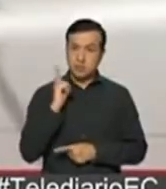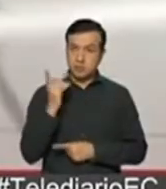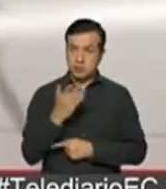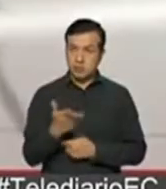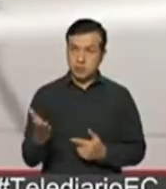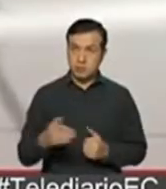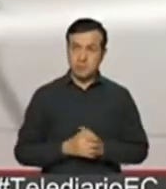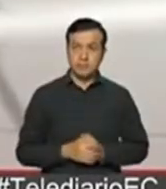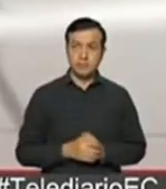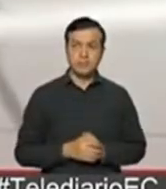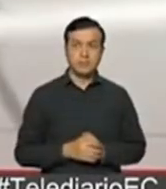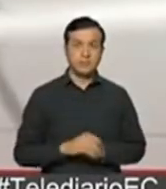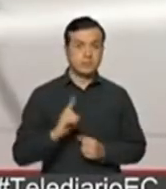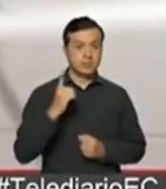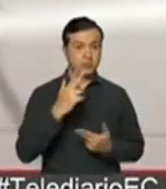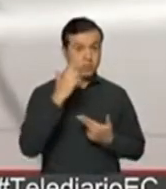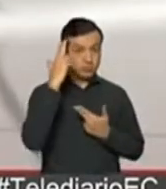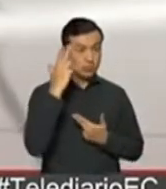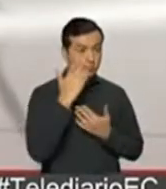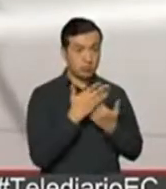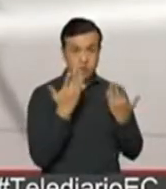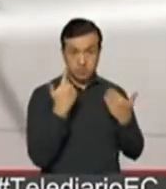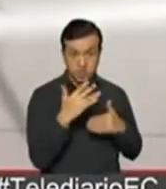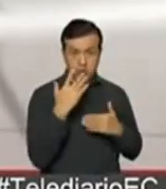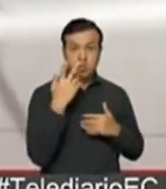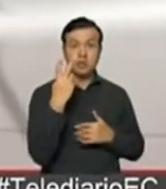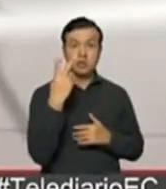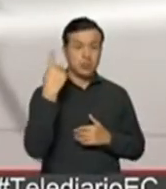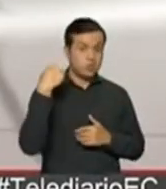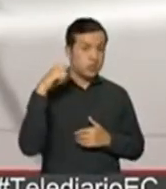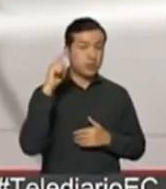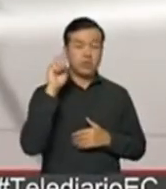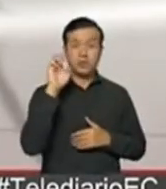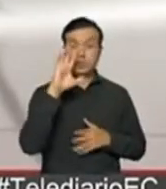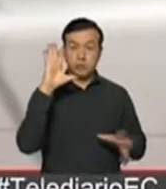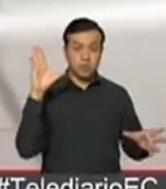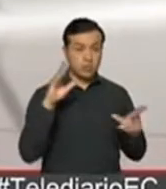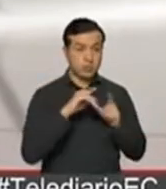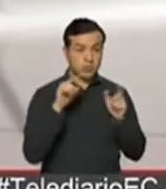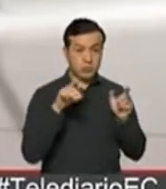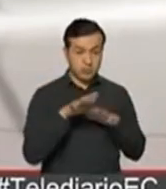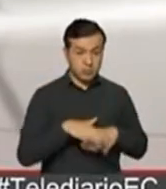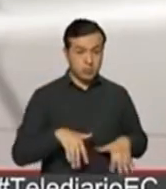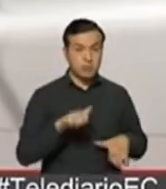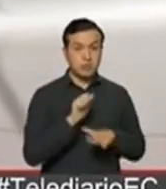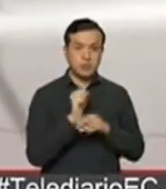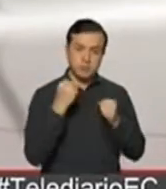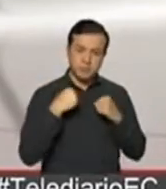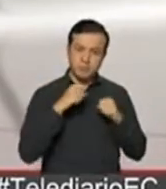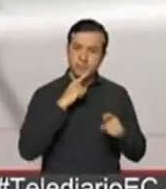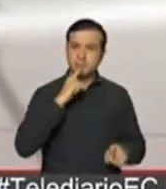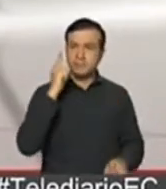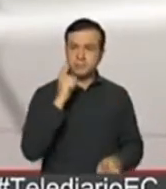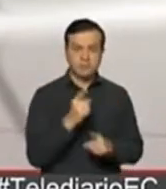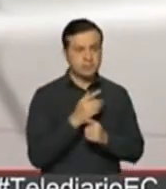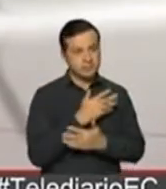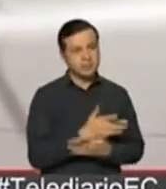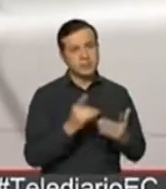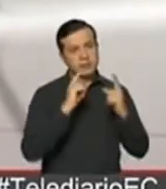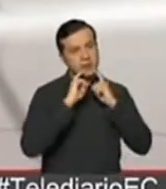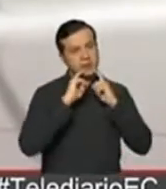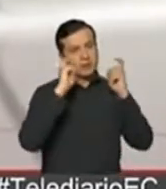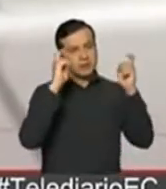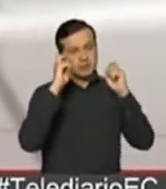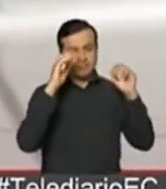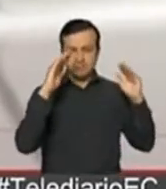del cenepa no sólo son los soldados son los 12 millones y medio de habitantes que estuvimos listos gritando